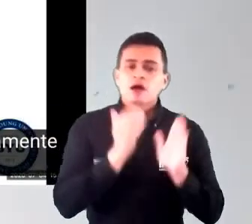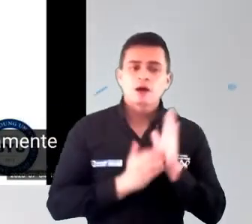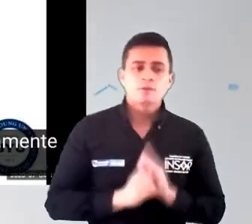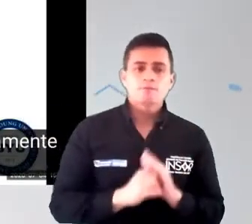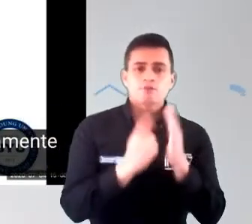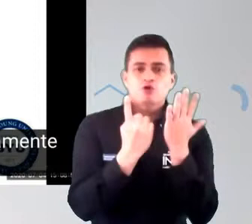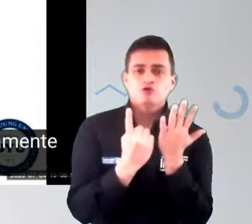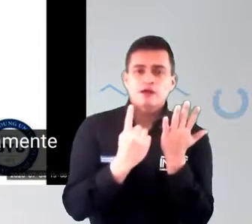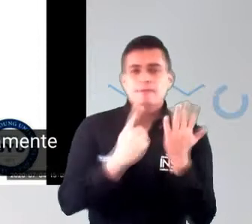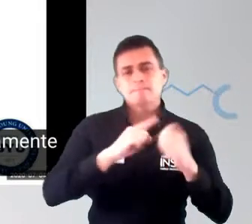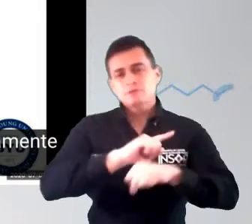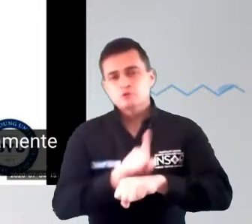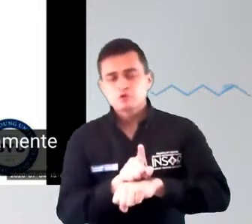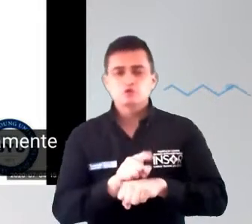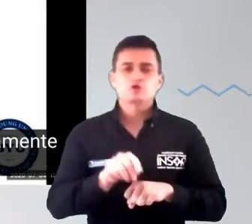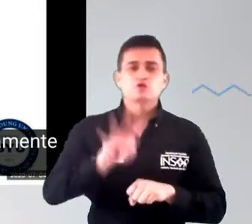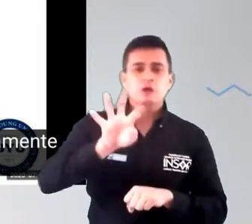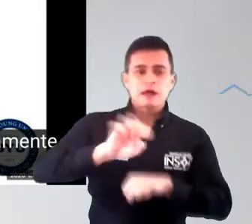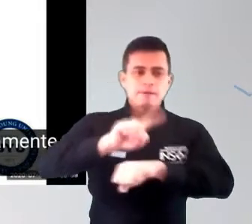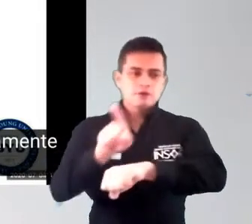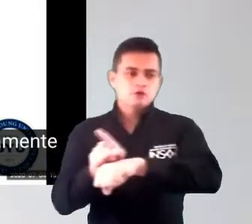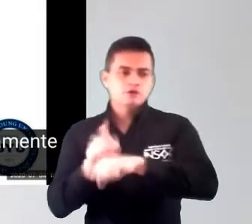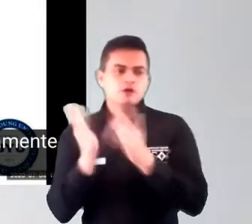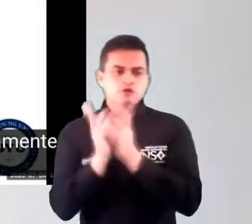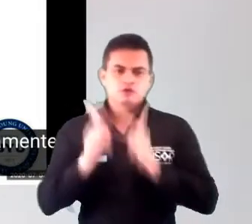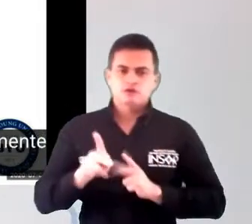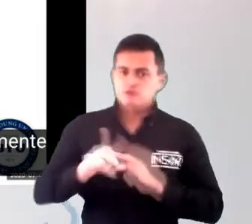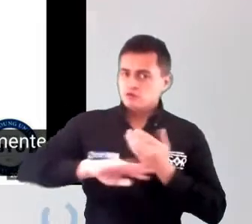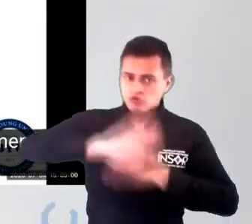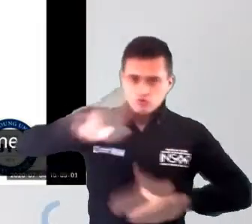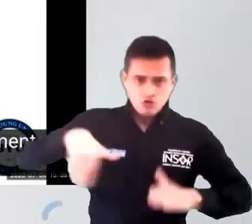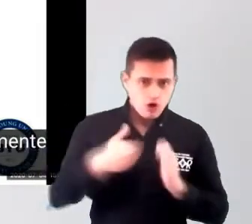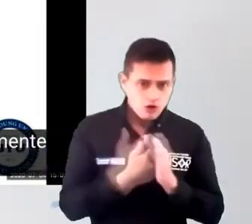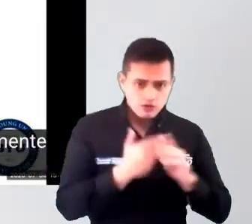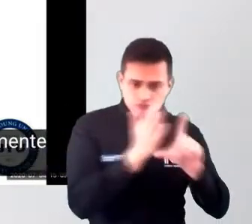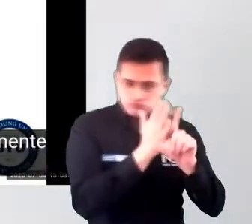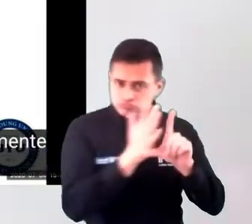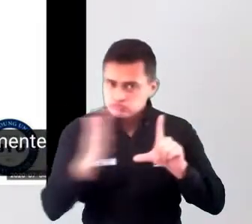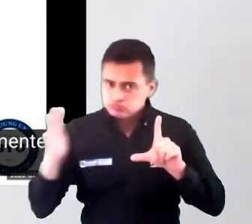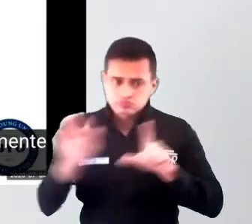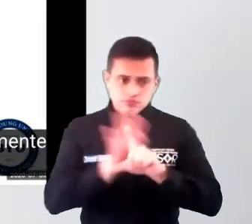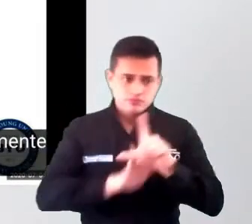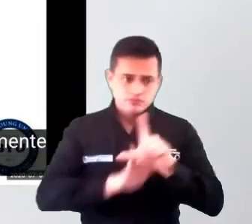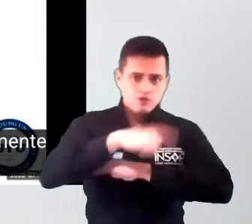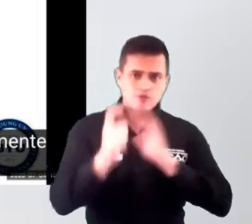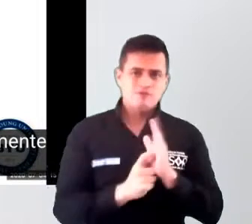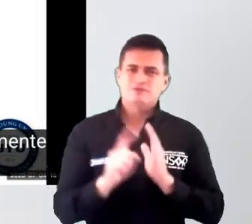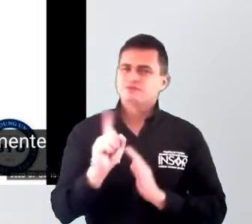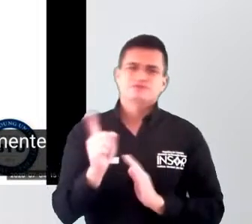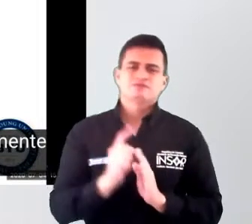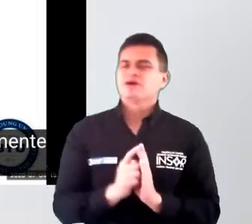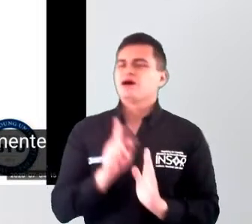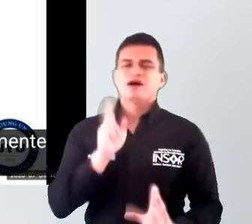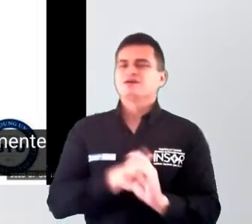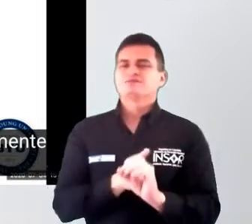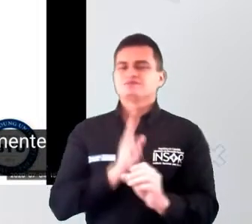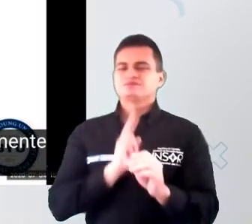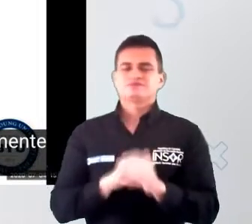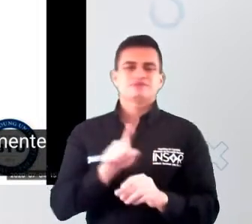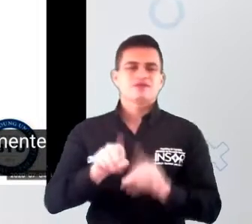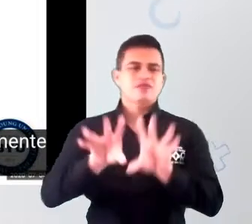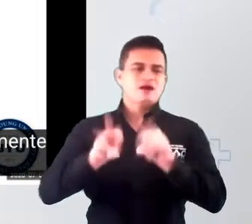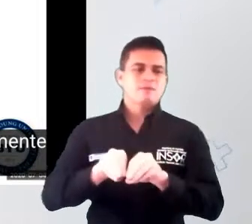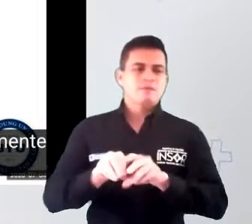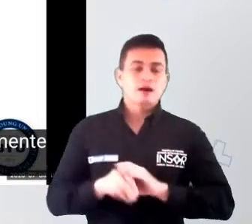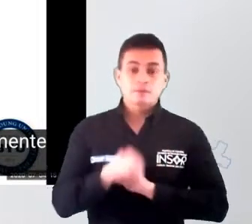comenzaron a ver aproximadamente la mitad del video o menos. Si elige usar video en sus